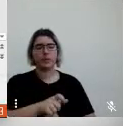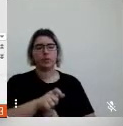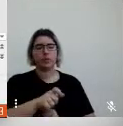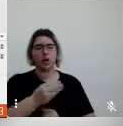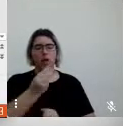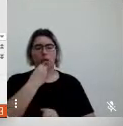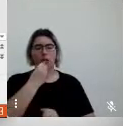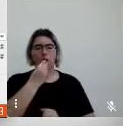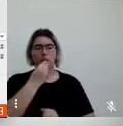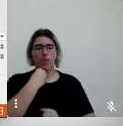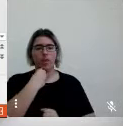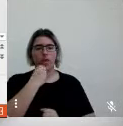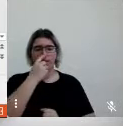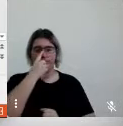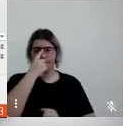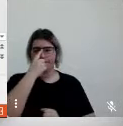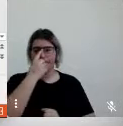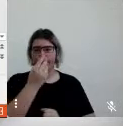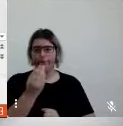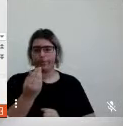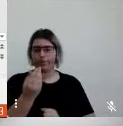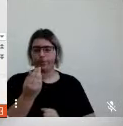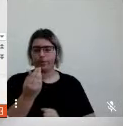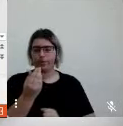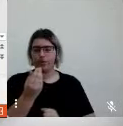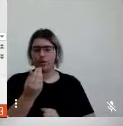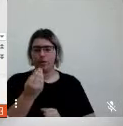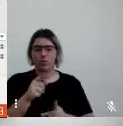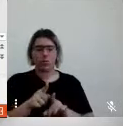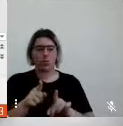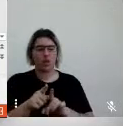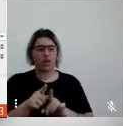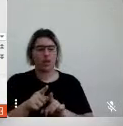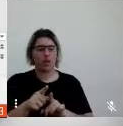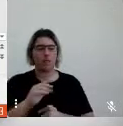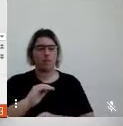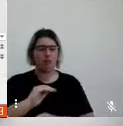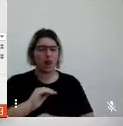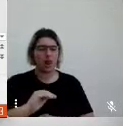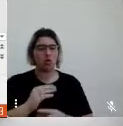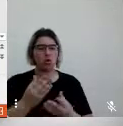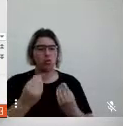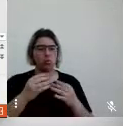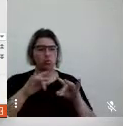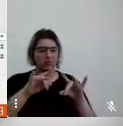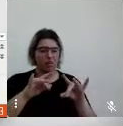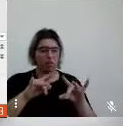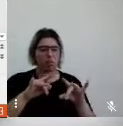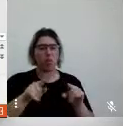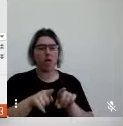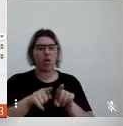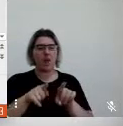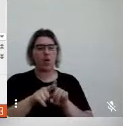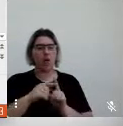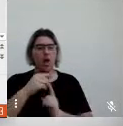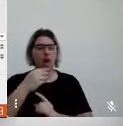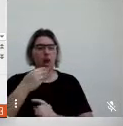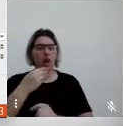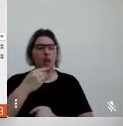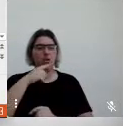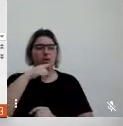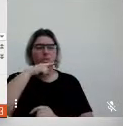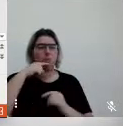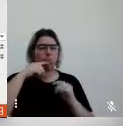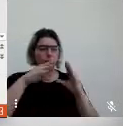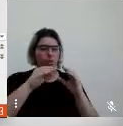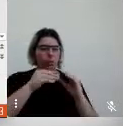de muchos alimentos procesados, pues con un contenido elevado en azúcares, de galletas, bollos,